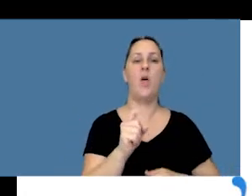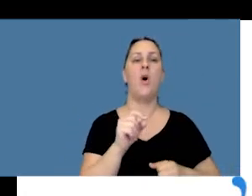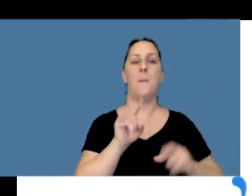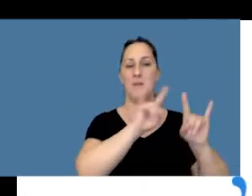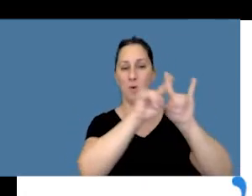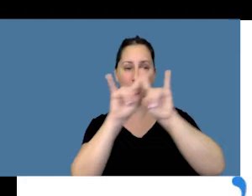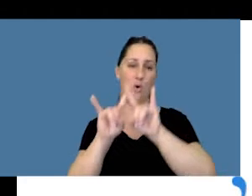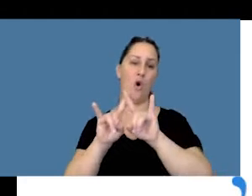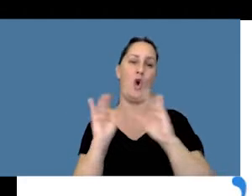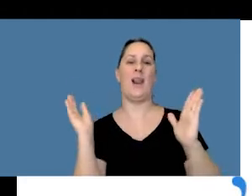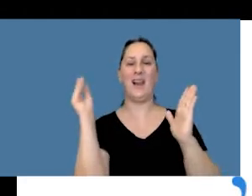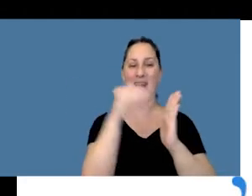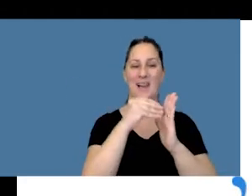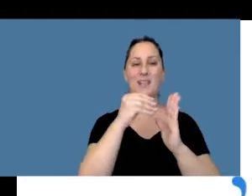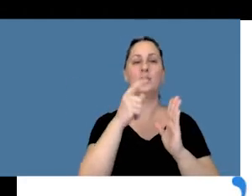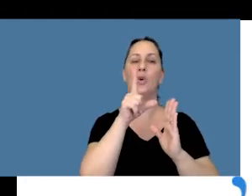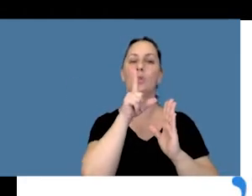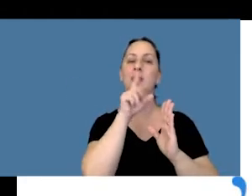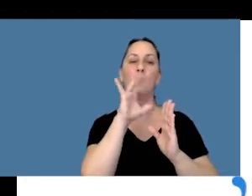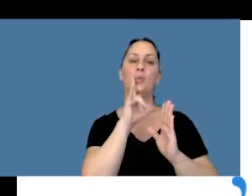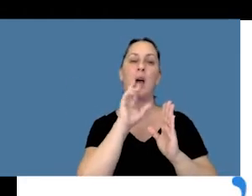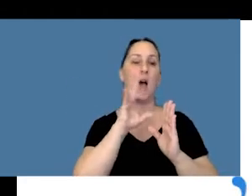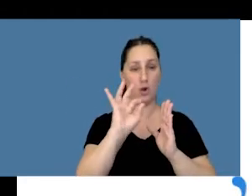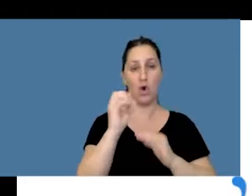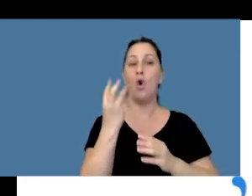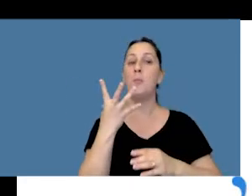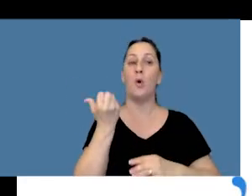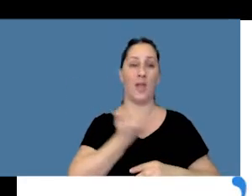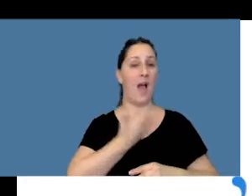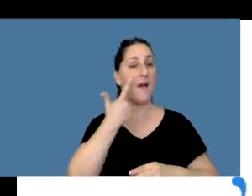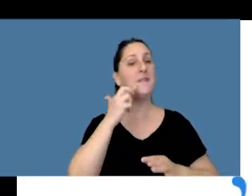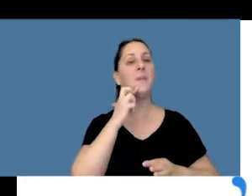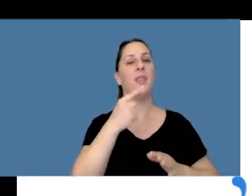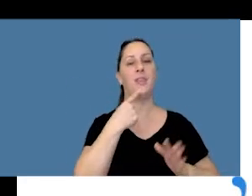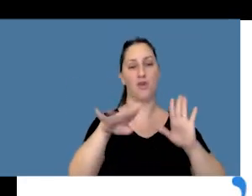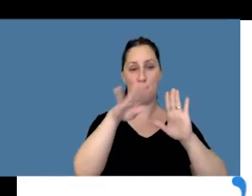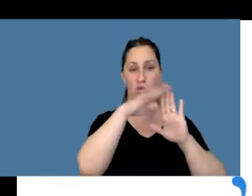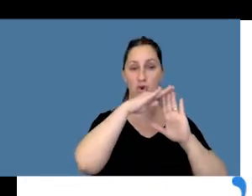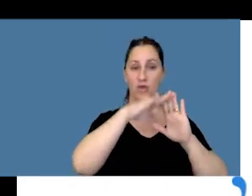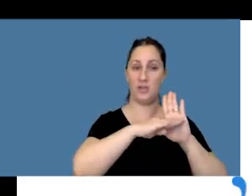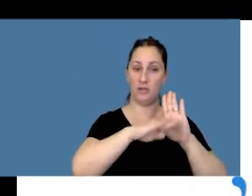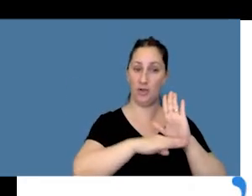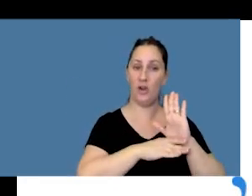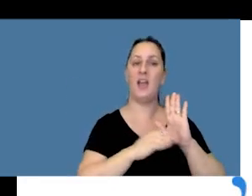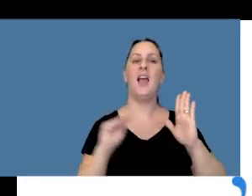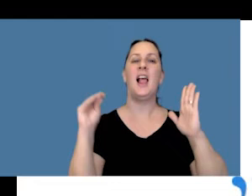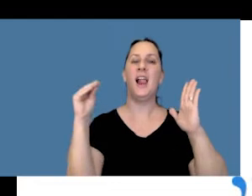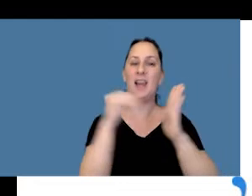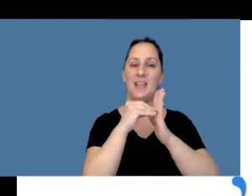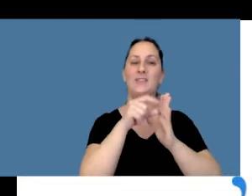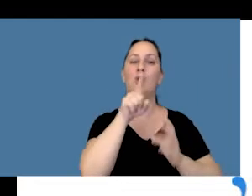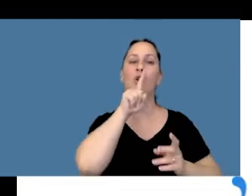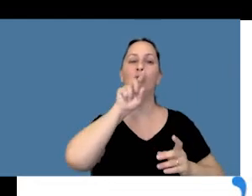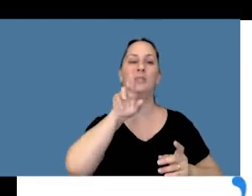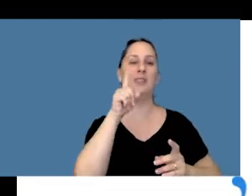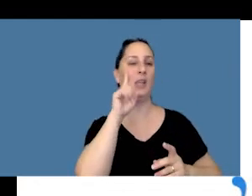registro tributario. ¿Por qué? Porque la AFIP también marcó estas condiciones en el registro tributario, más que